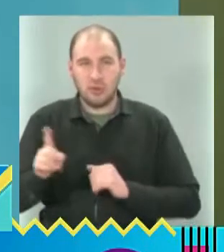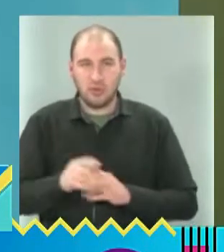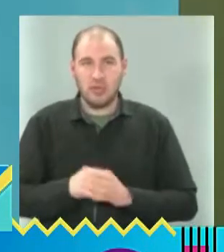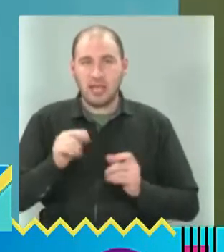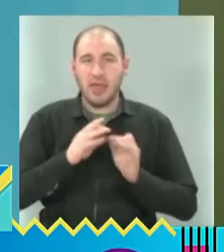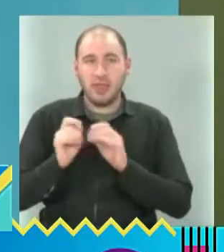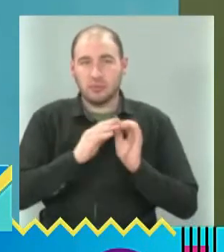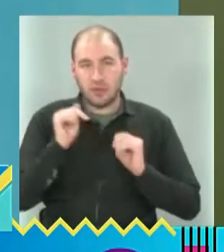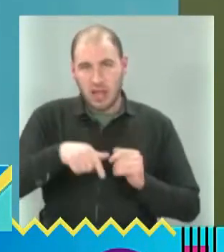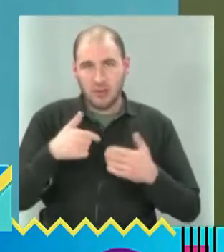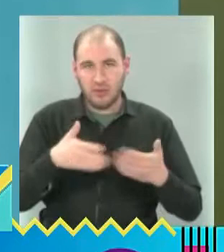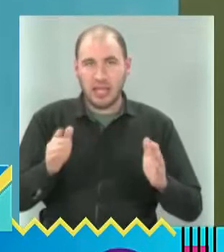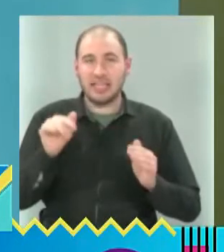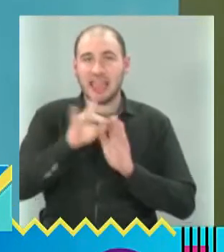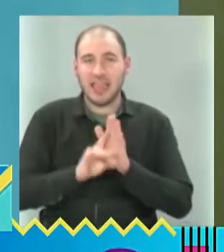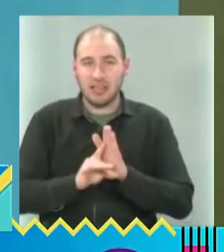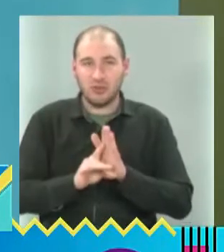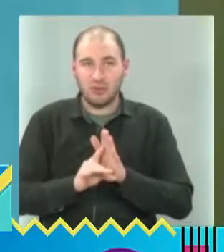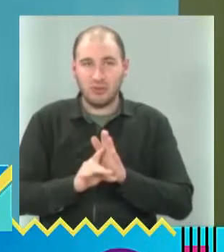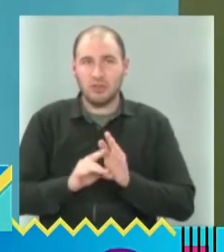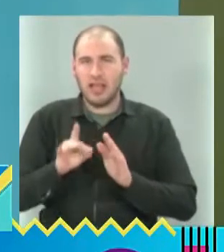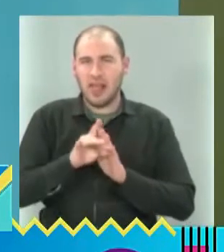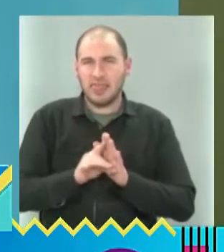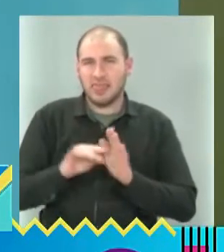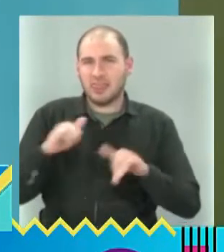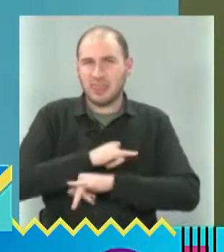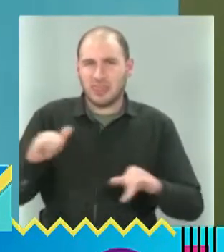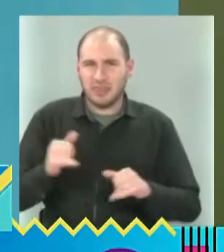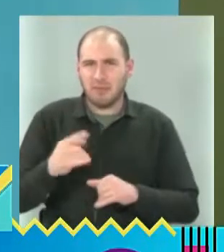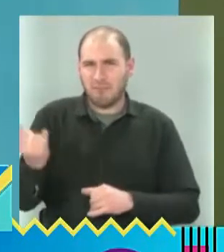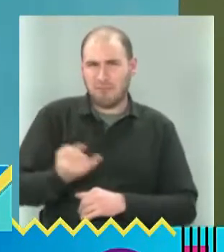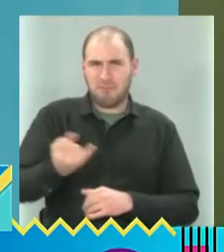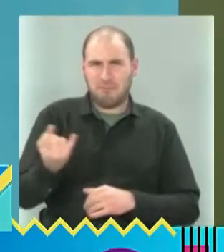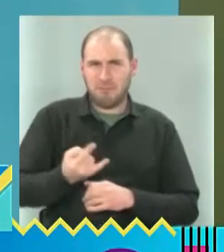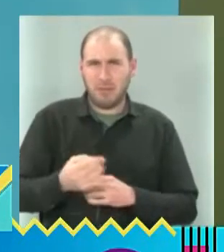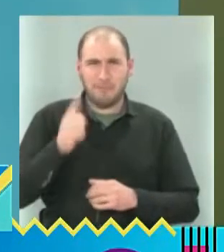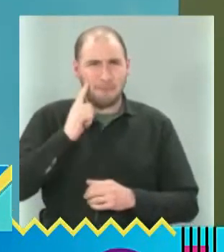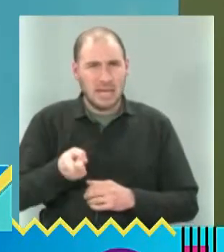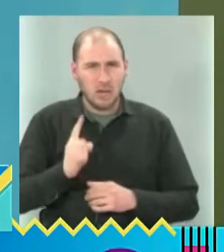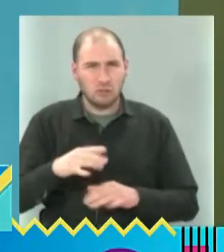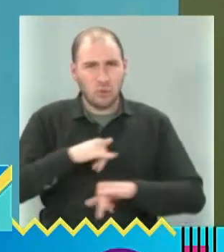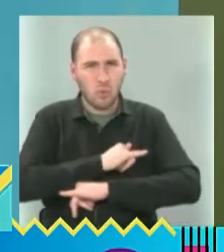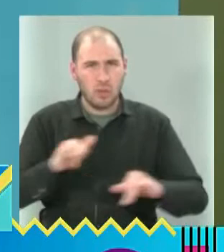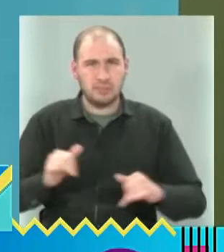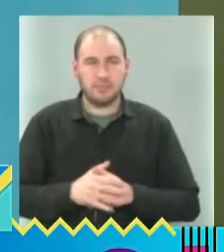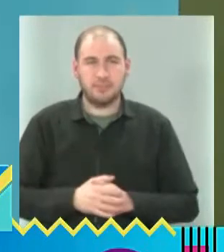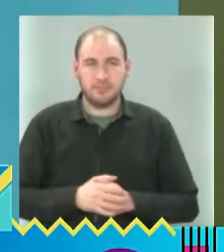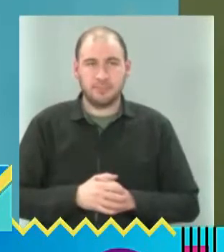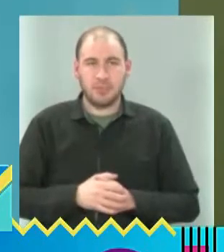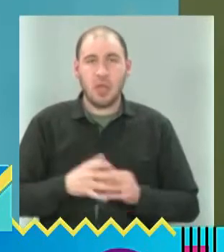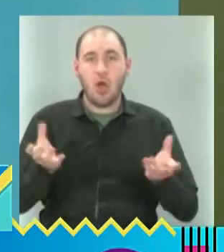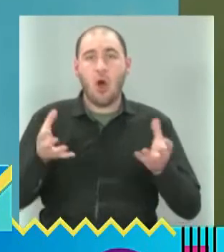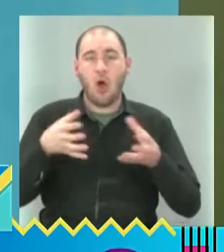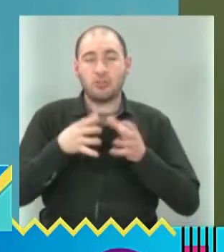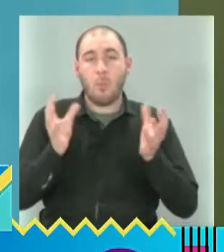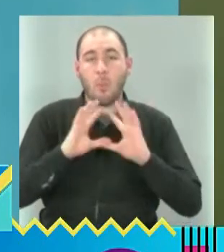que es la discusión que se está dando. Esto es un dato es una información muy falaz, es muy peligroso que se diga esto. La Organización